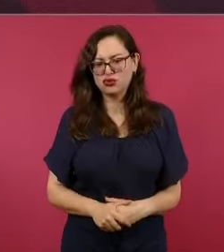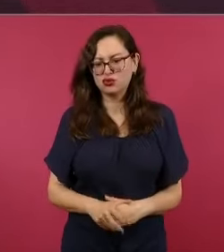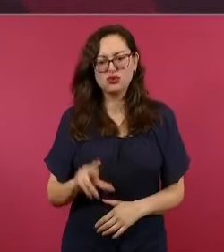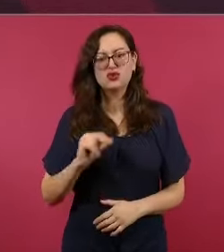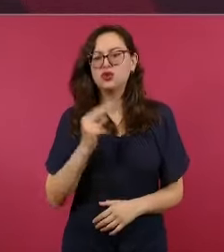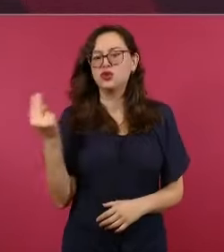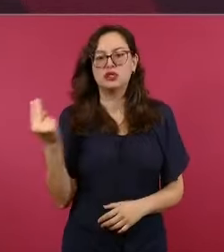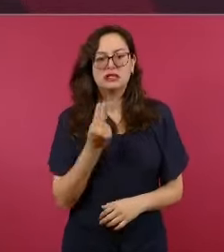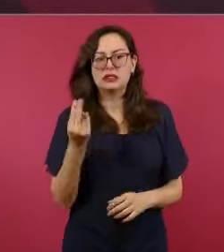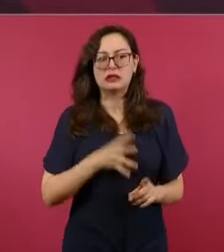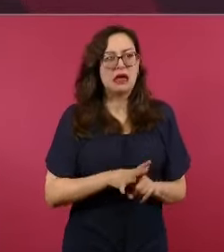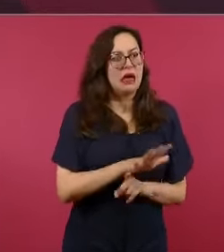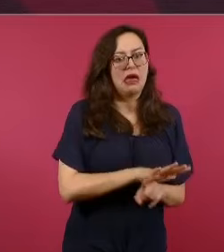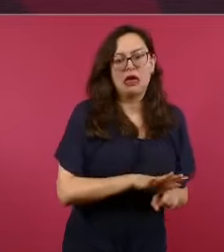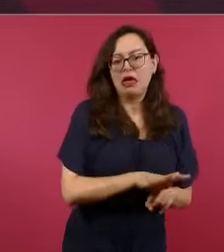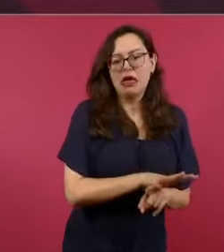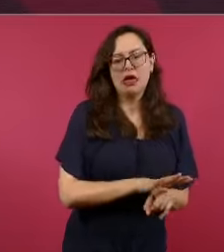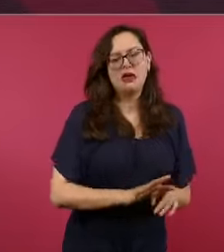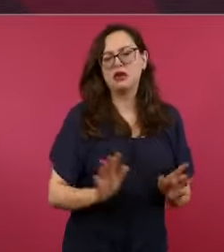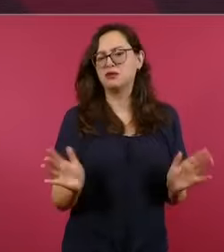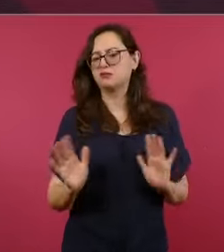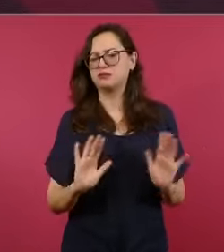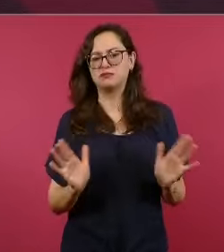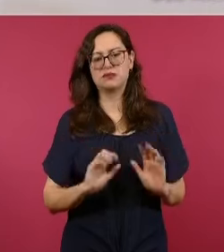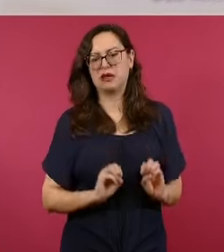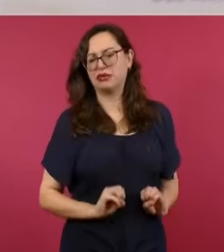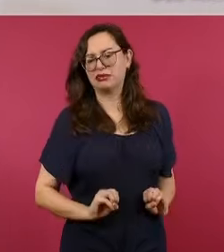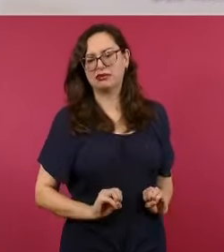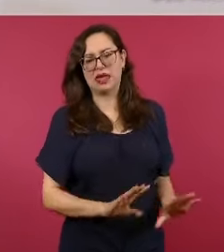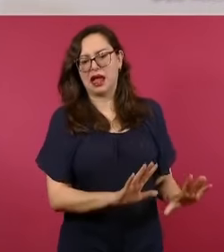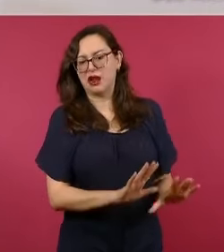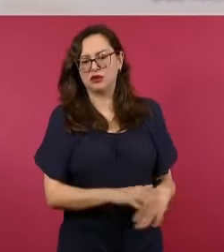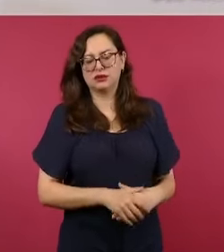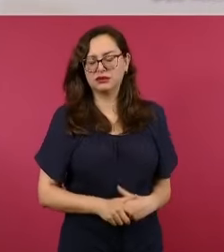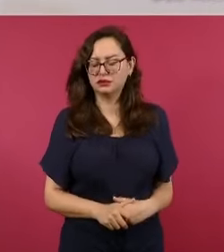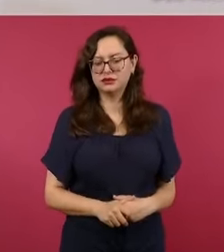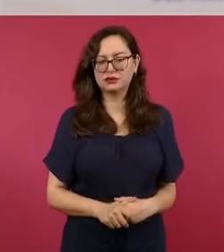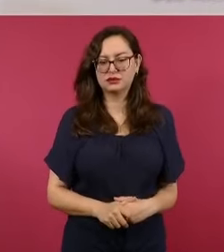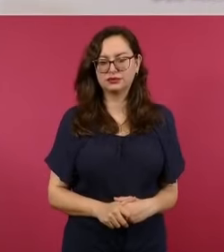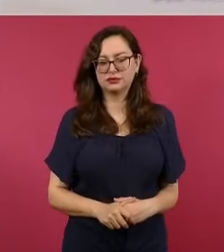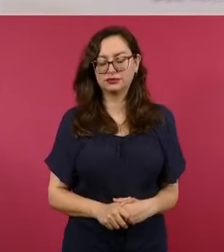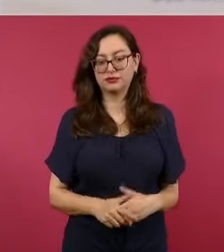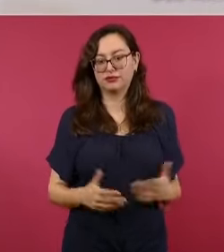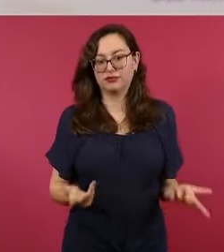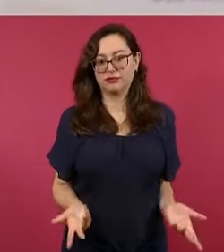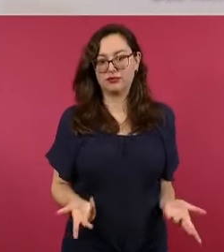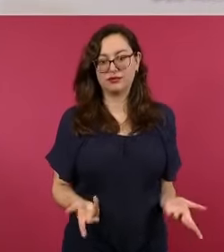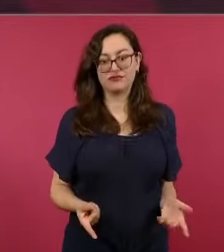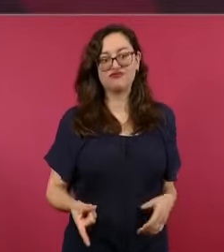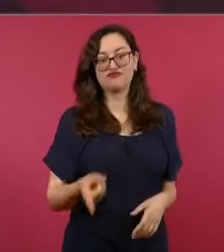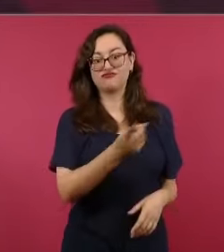y más cuando se trata de